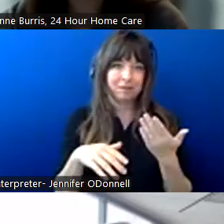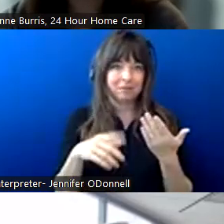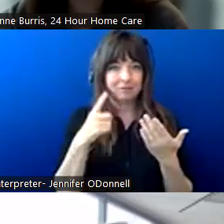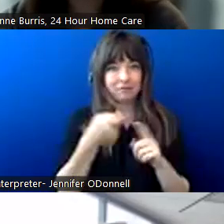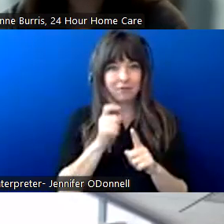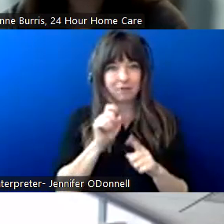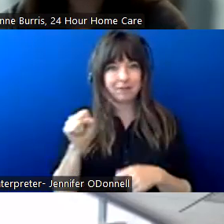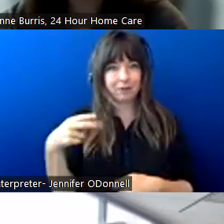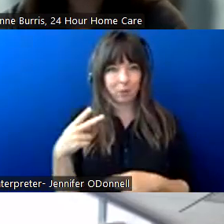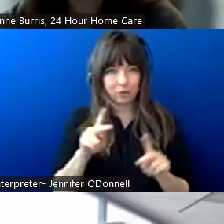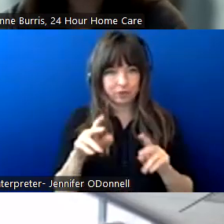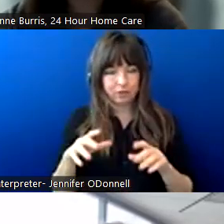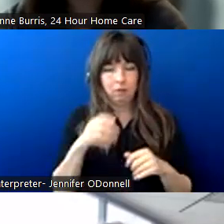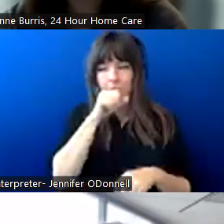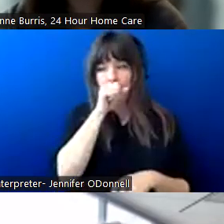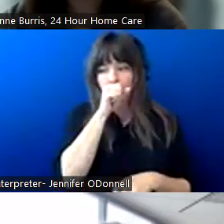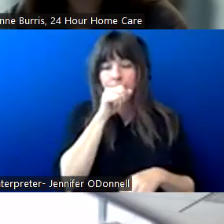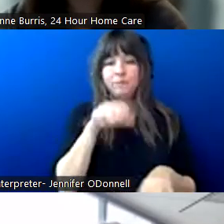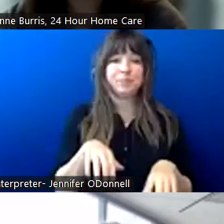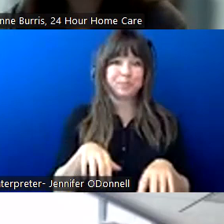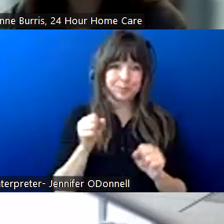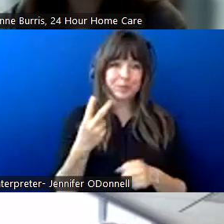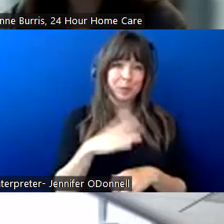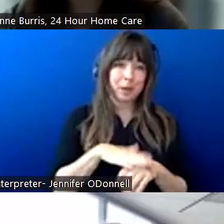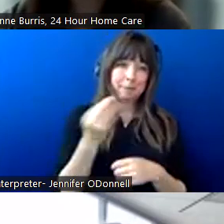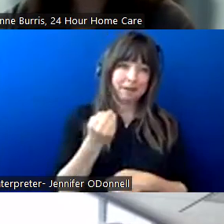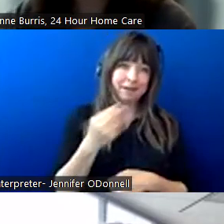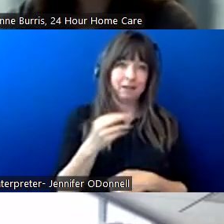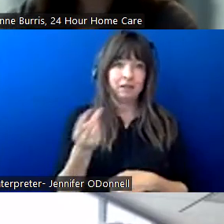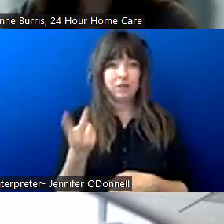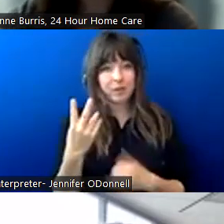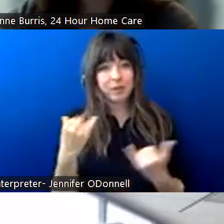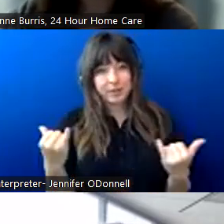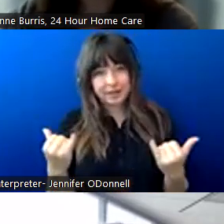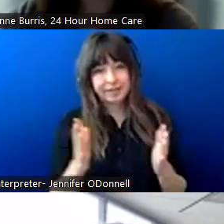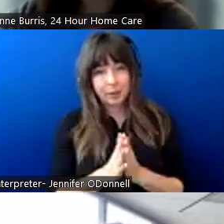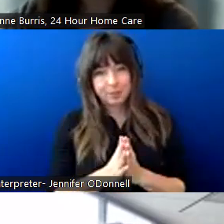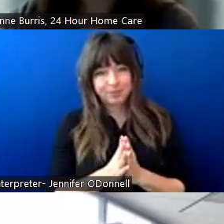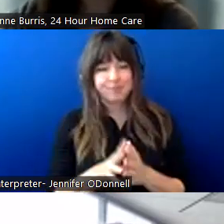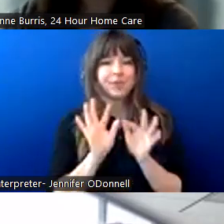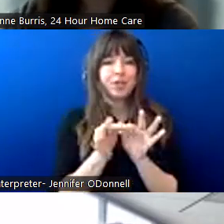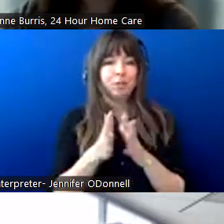Y así que esto fue dos el lunes y dos hoy día.